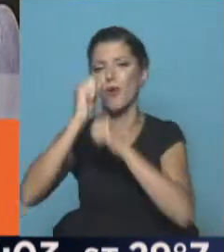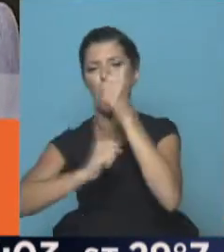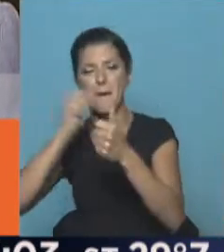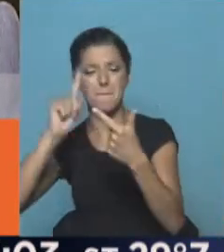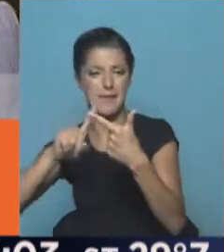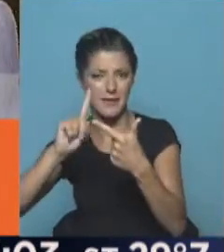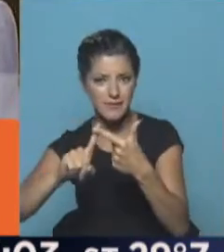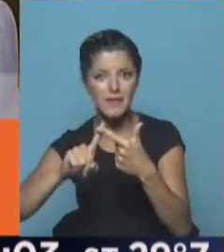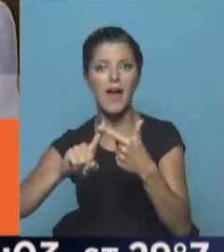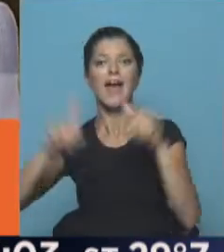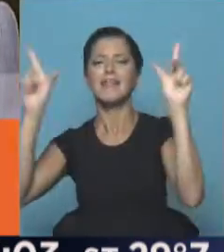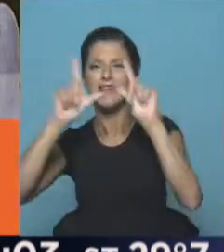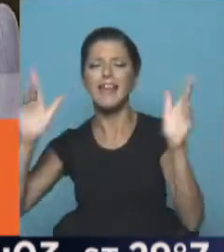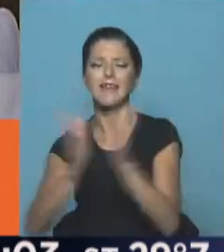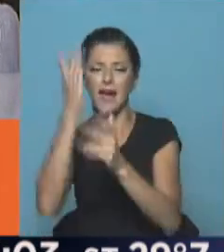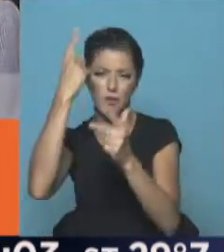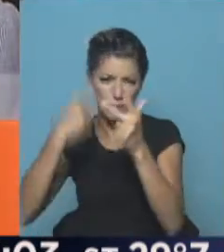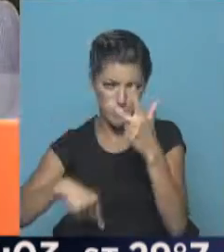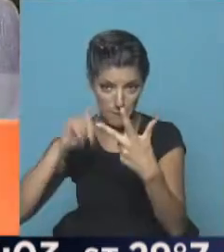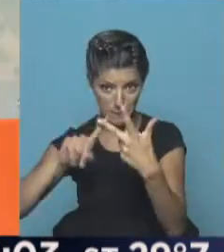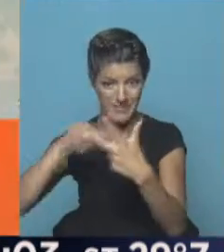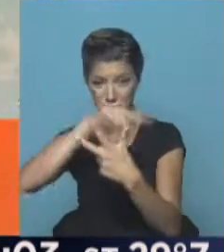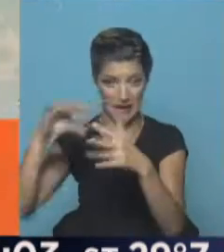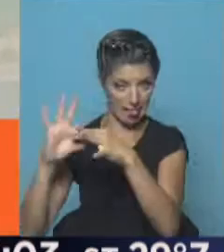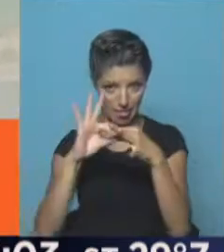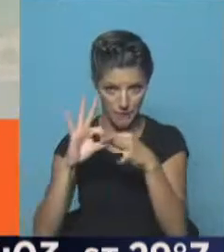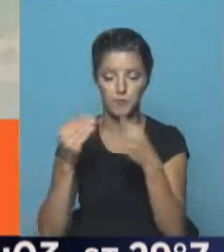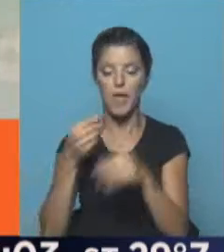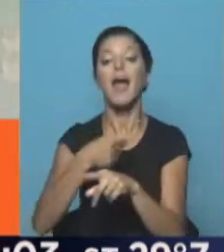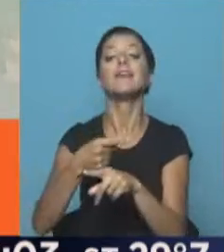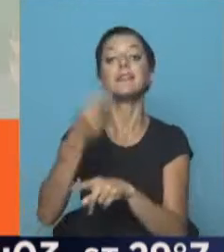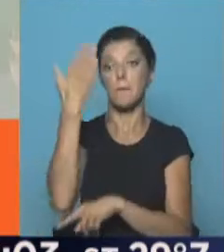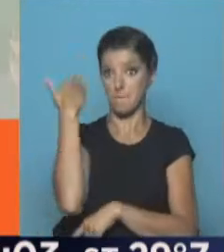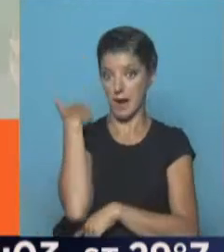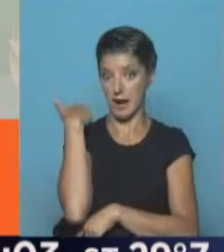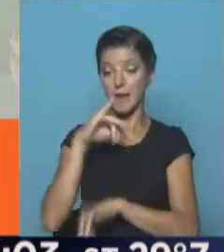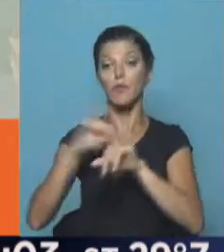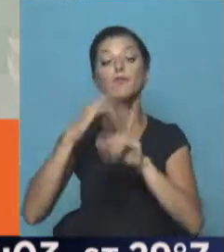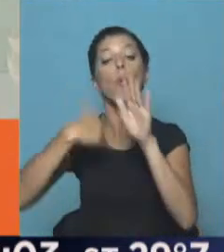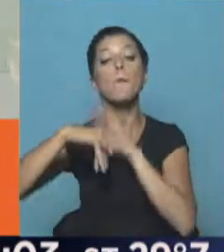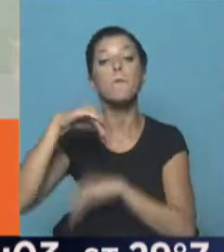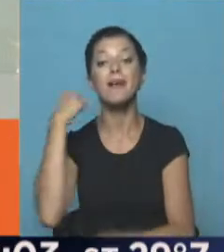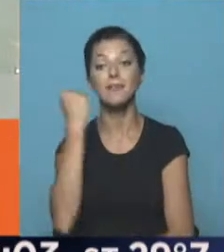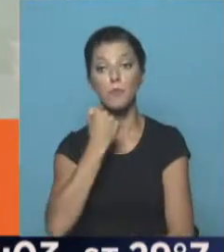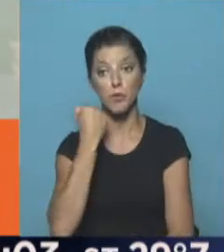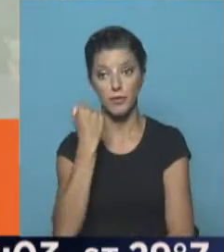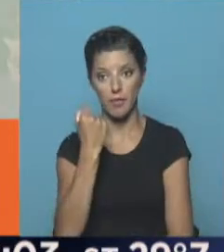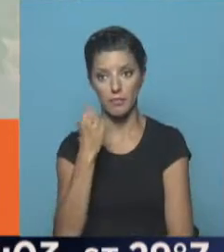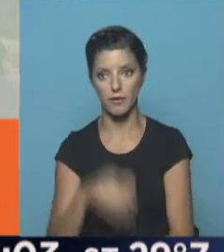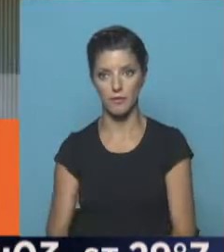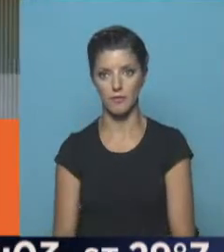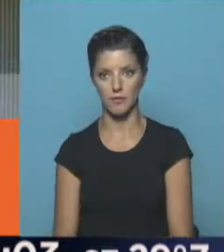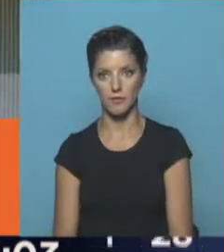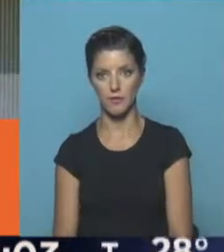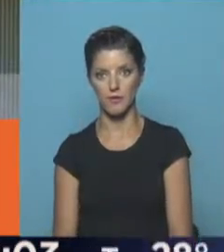los medios de comunicación también esta semana quizás la noticia más importante haya sido la muerte de la